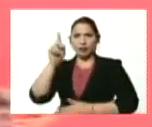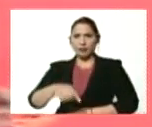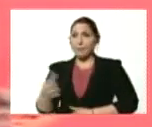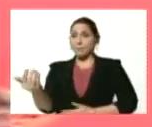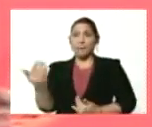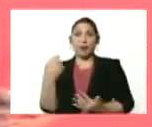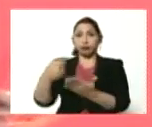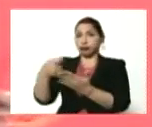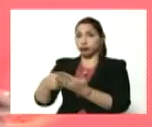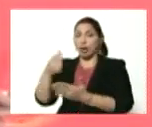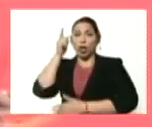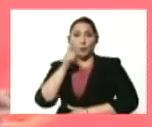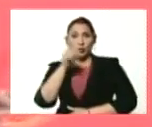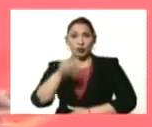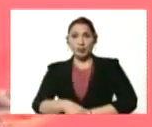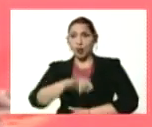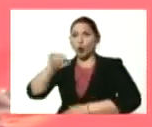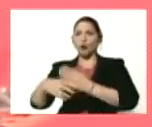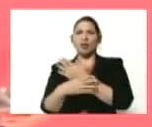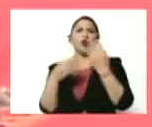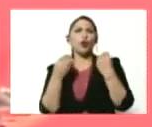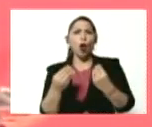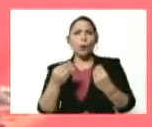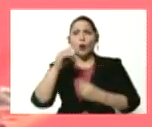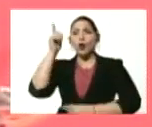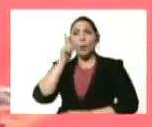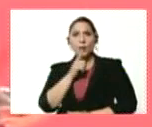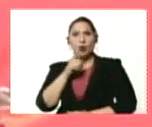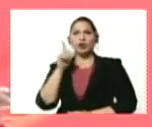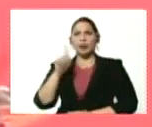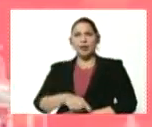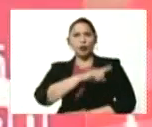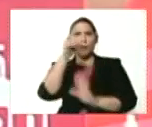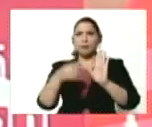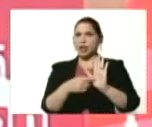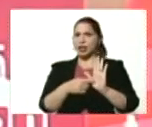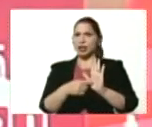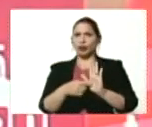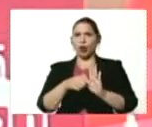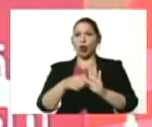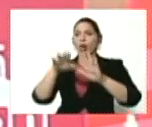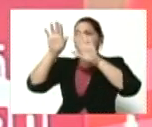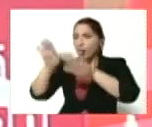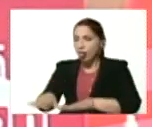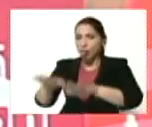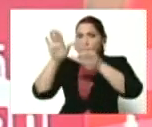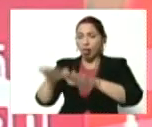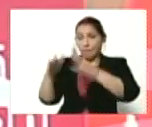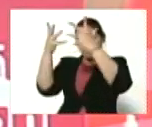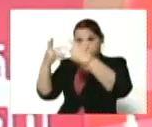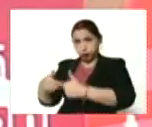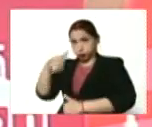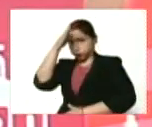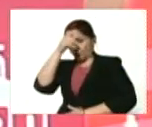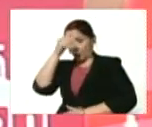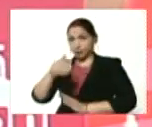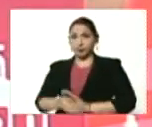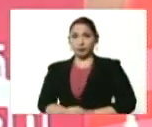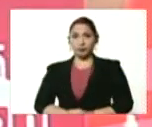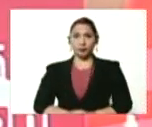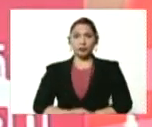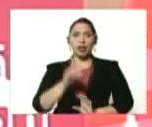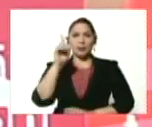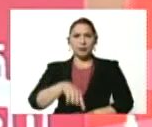por parte de Juan Guaidó. Cómo Leopoldo López estuvo completamente a las órdenes de la administración de Donald Trump y estuvo